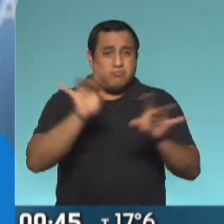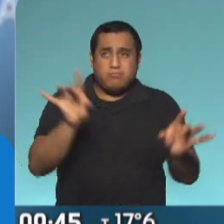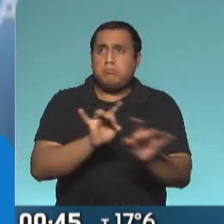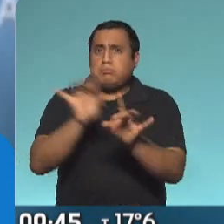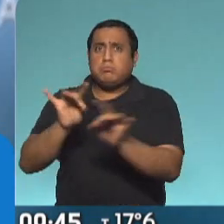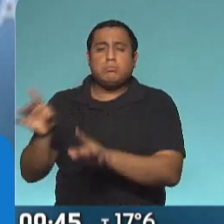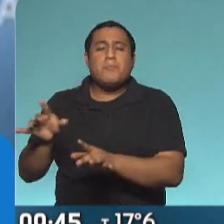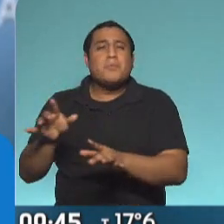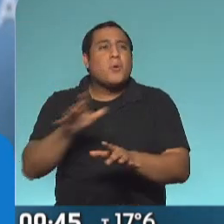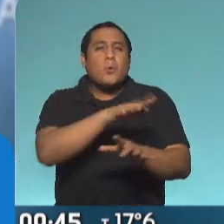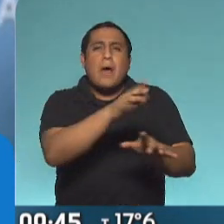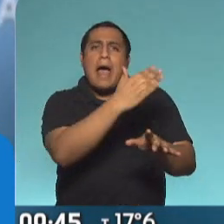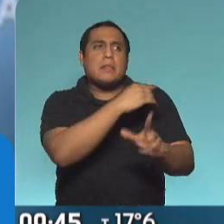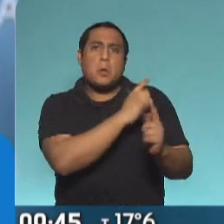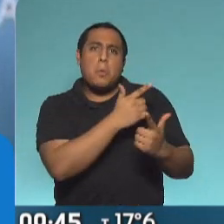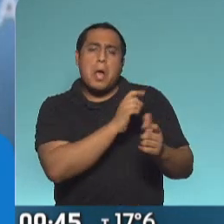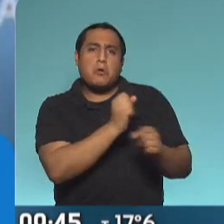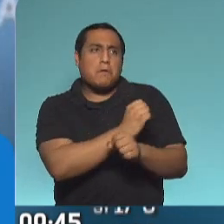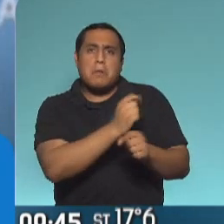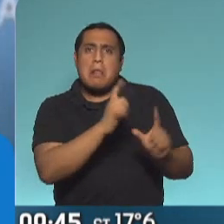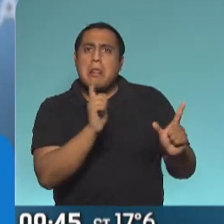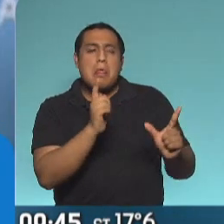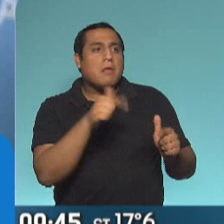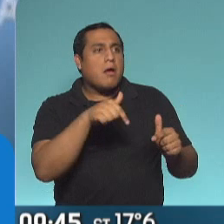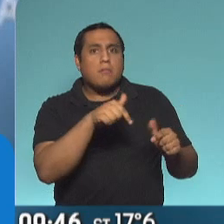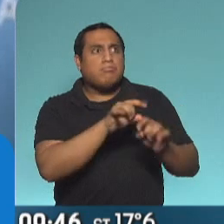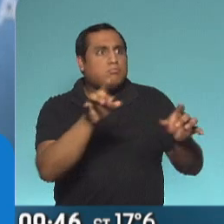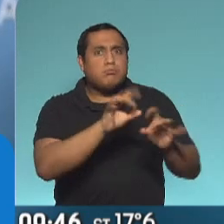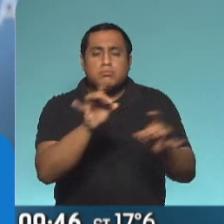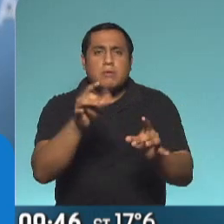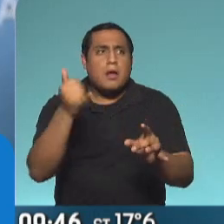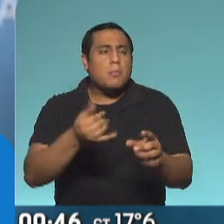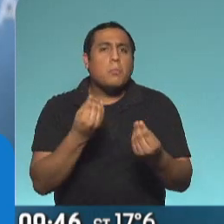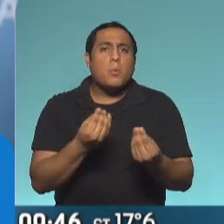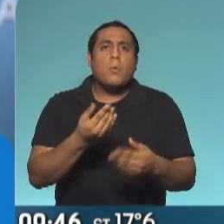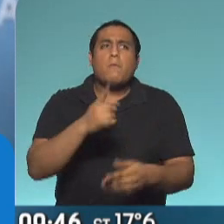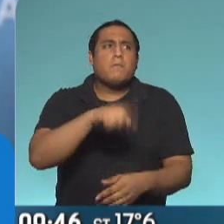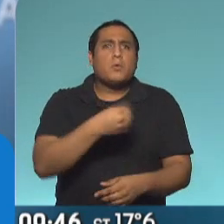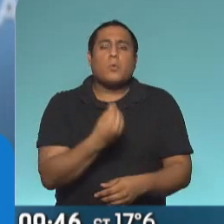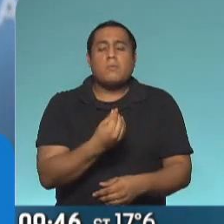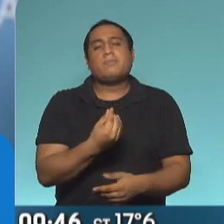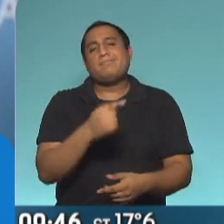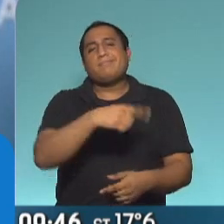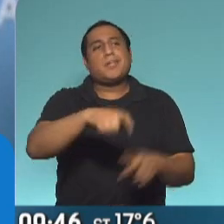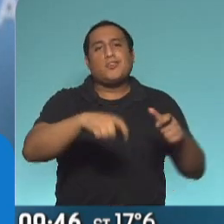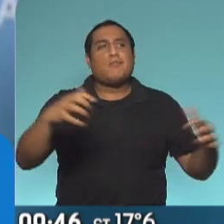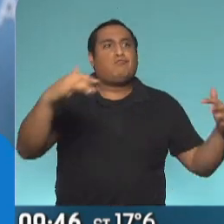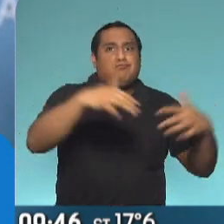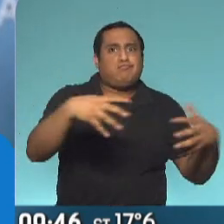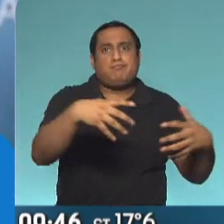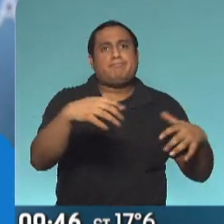sucediendo en los lugares donde no había casos y ahora hay son fundamentalmente ese tipo de reuniones y que